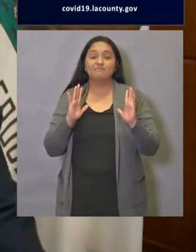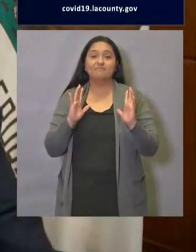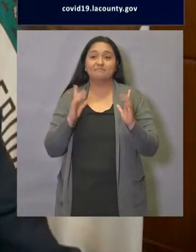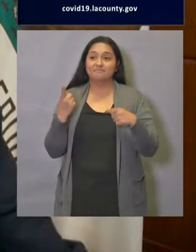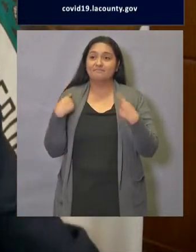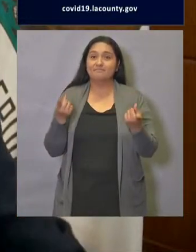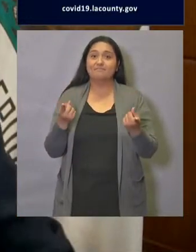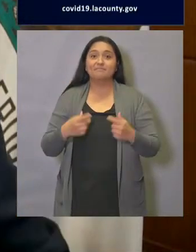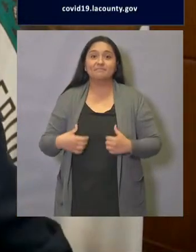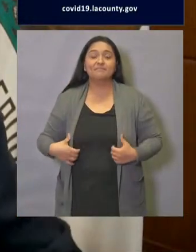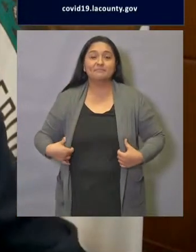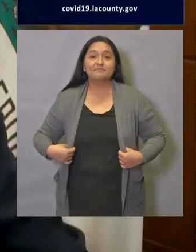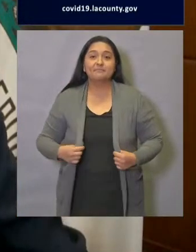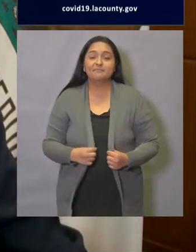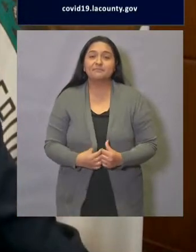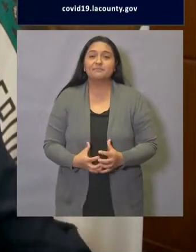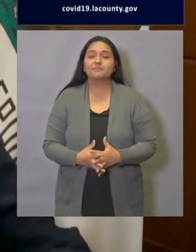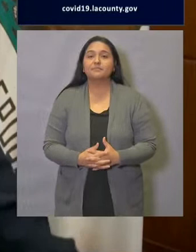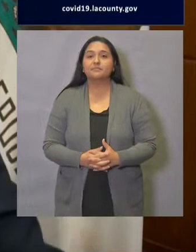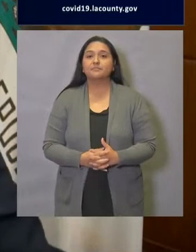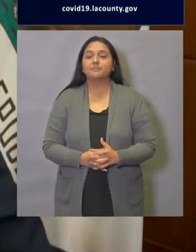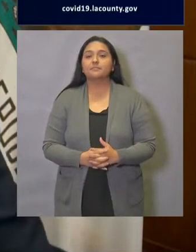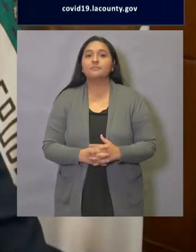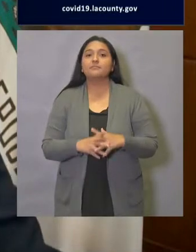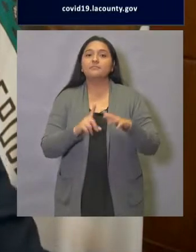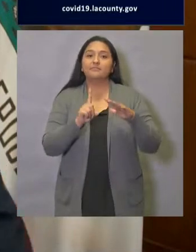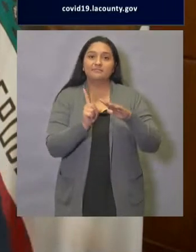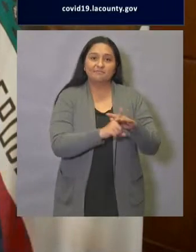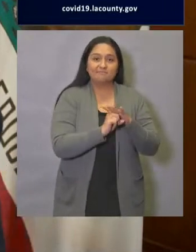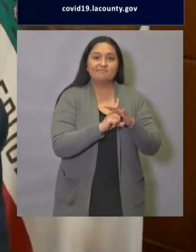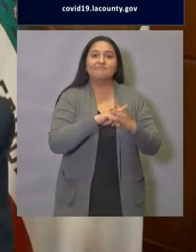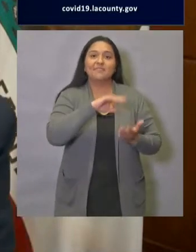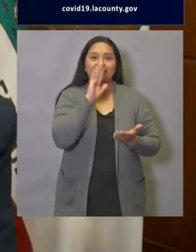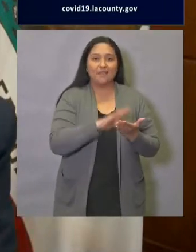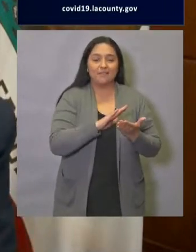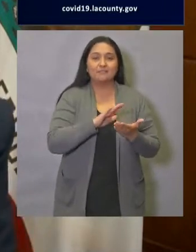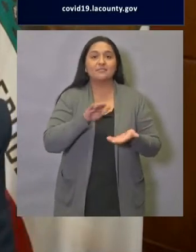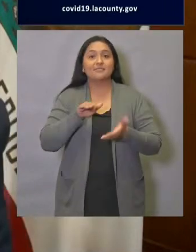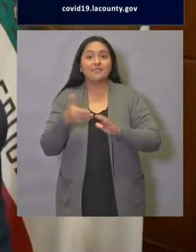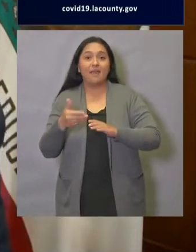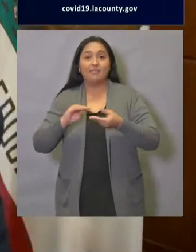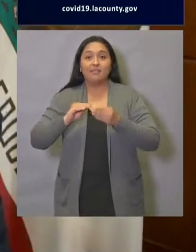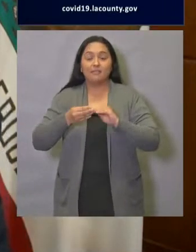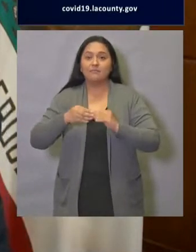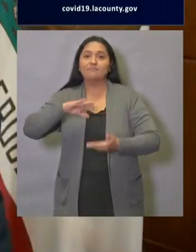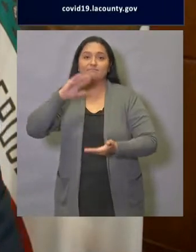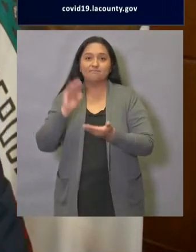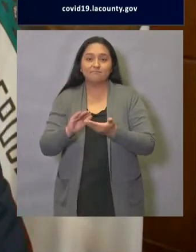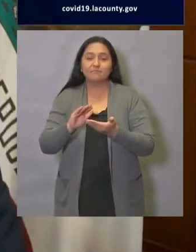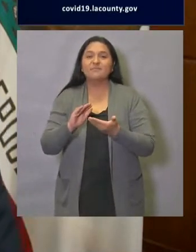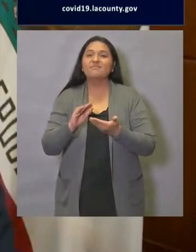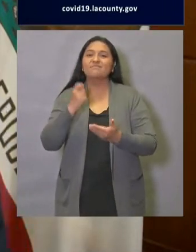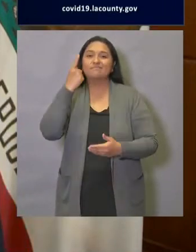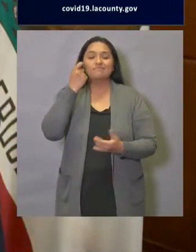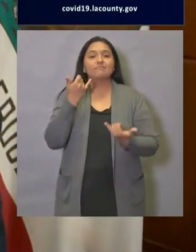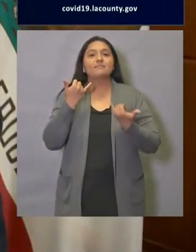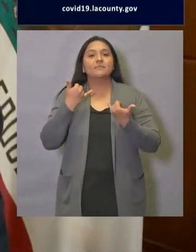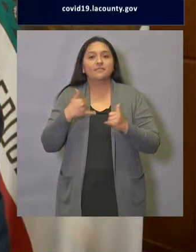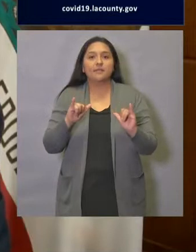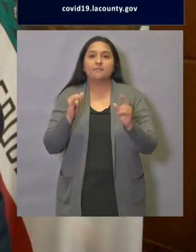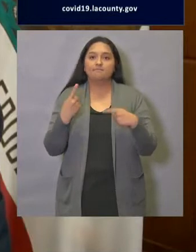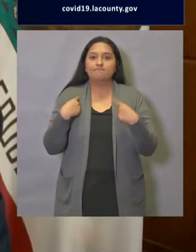ahora. Estamos viendo menos casos y muertes, pero todavía hay personas que siguen muriendo de